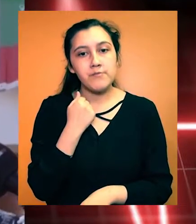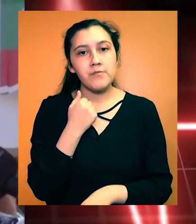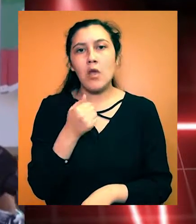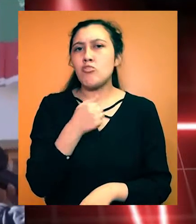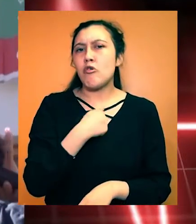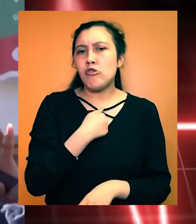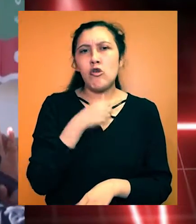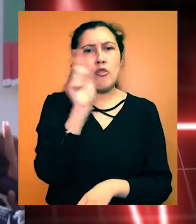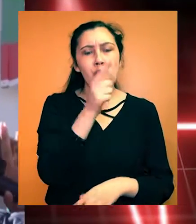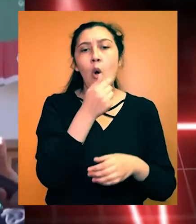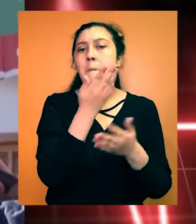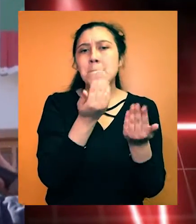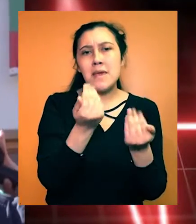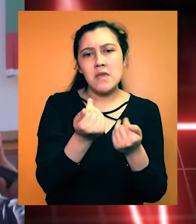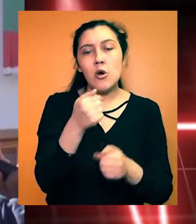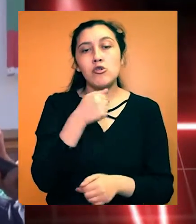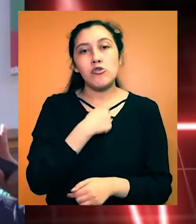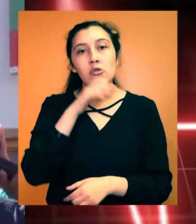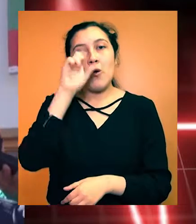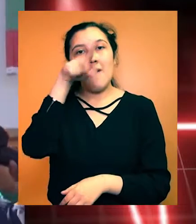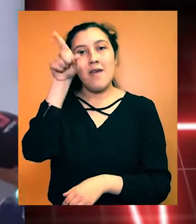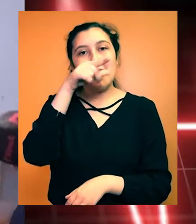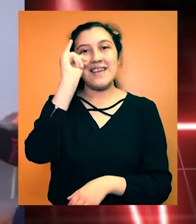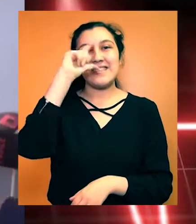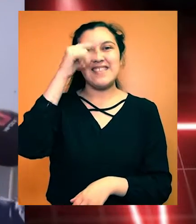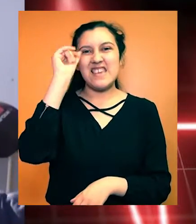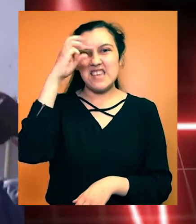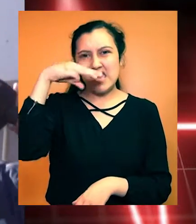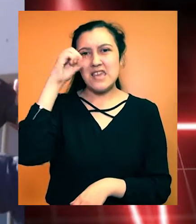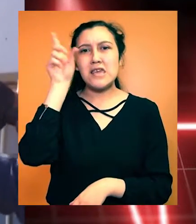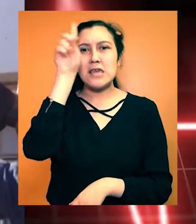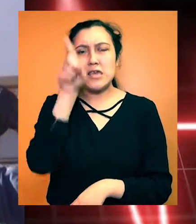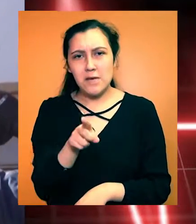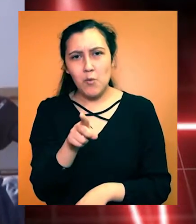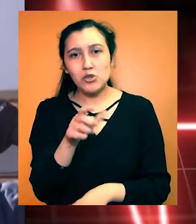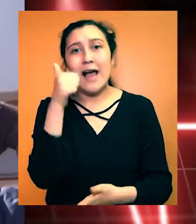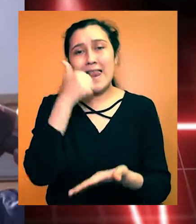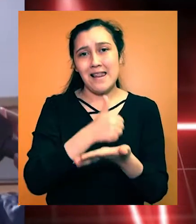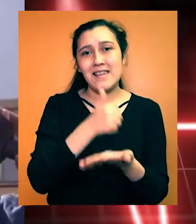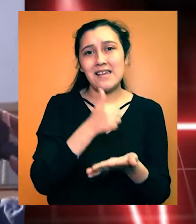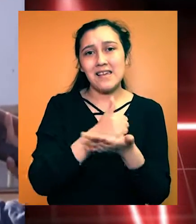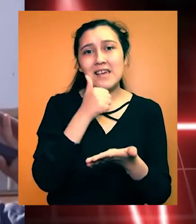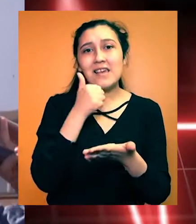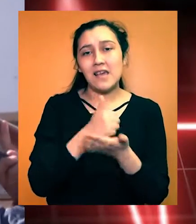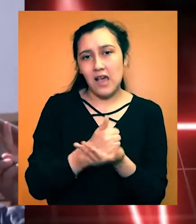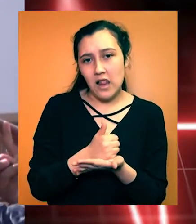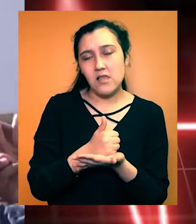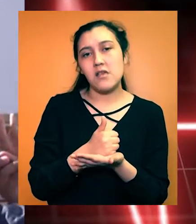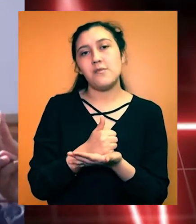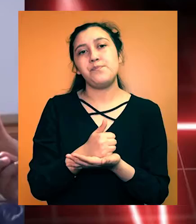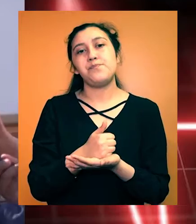estamos pidiendo, le estamos exigiendo al alcalde que declare desierto ese concurso mal logrado, viciado y con